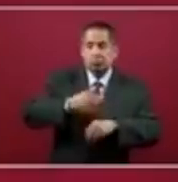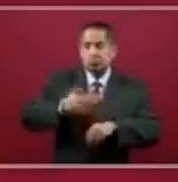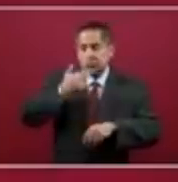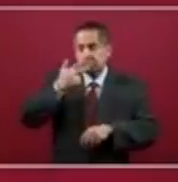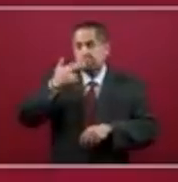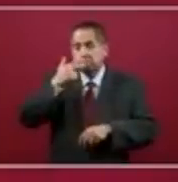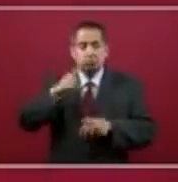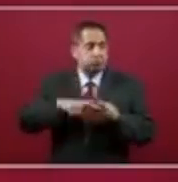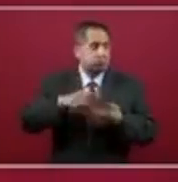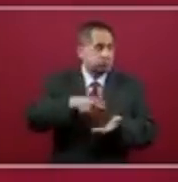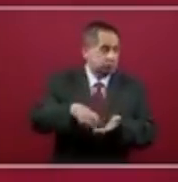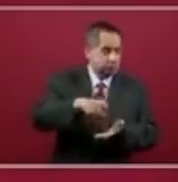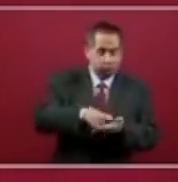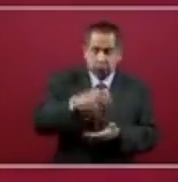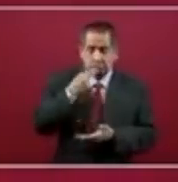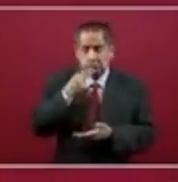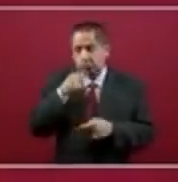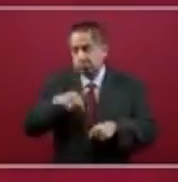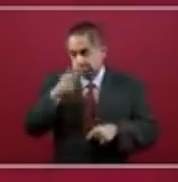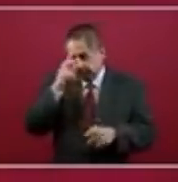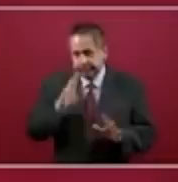mejorando el consumo. Entonces,